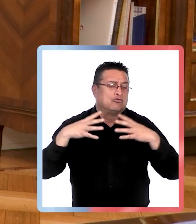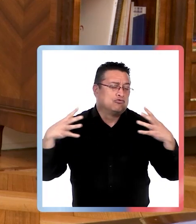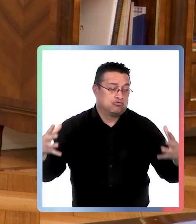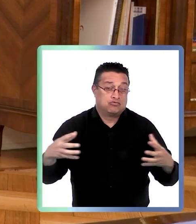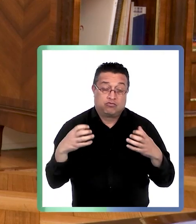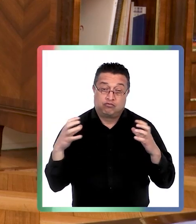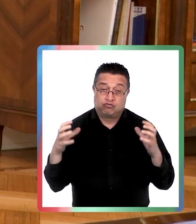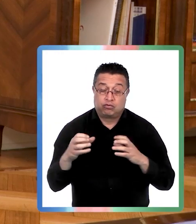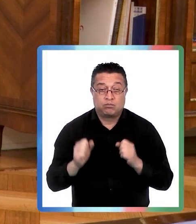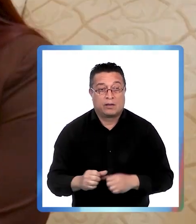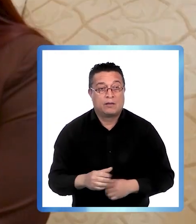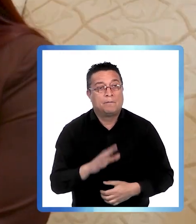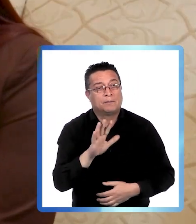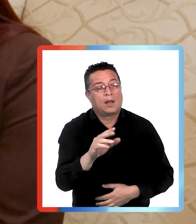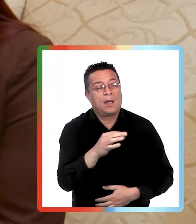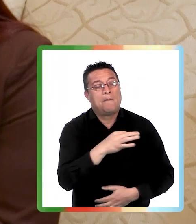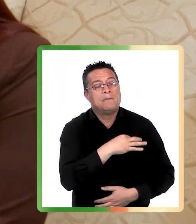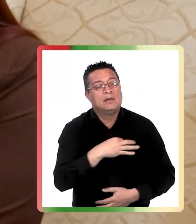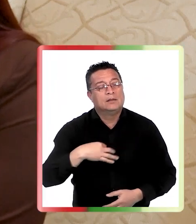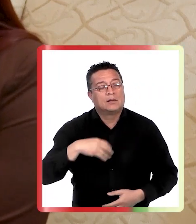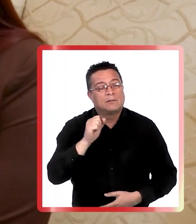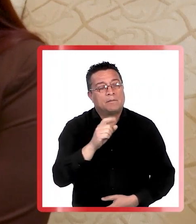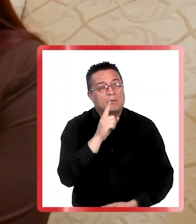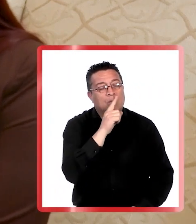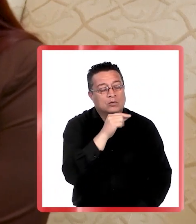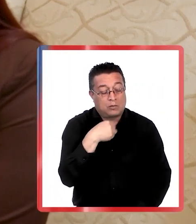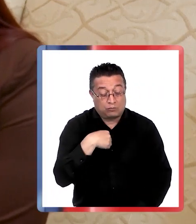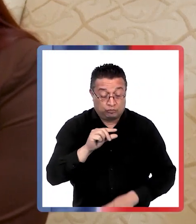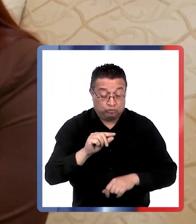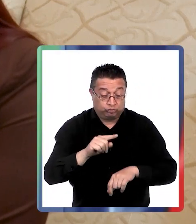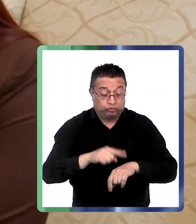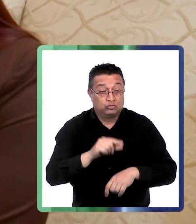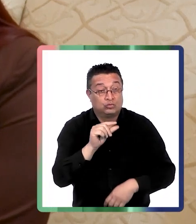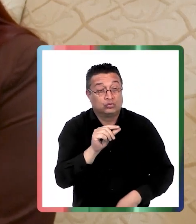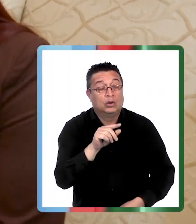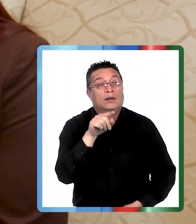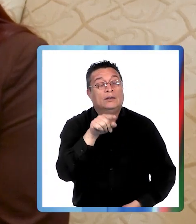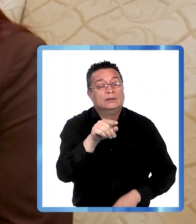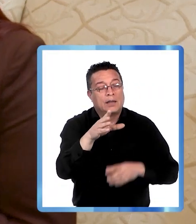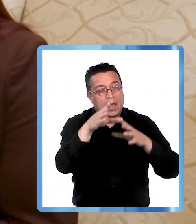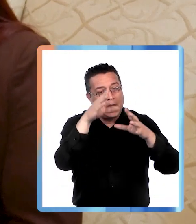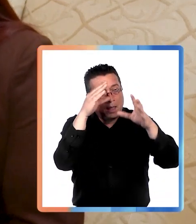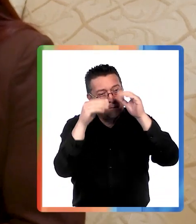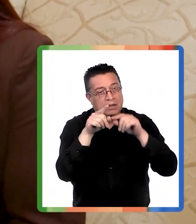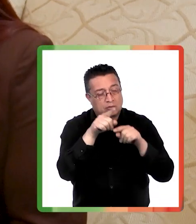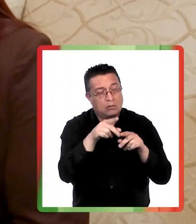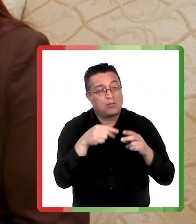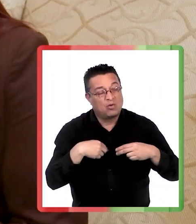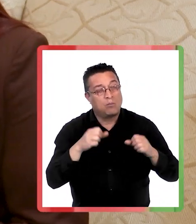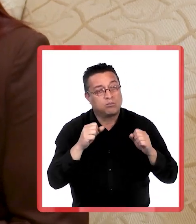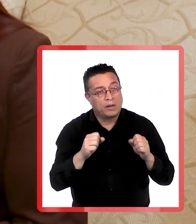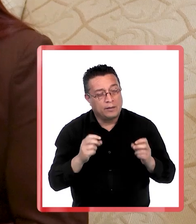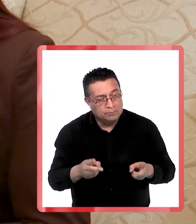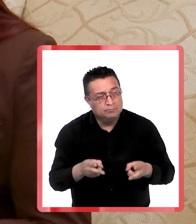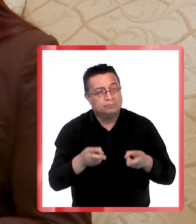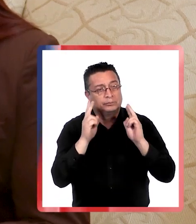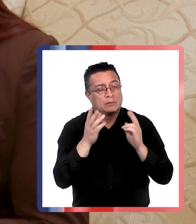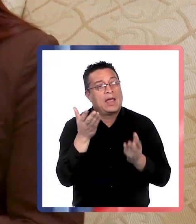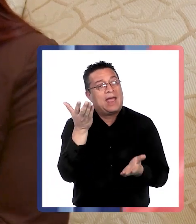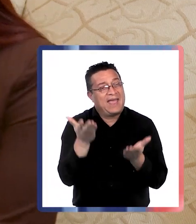es inconmensurable. Ministra, y para ir cerrando, porque nos queda poco tiempo, ¿esta experiencia le ha permitido